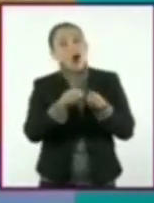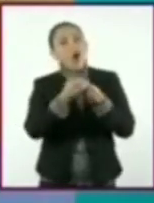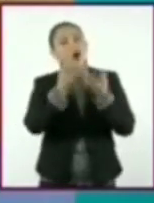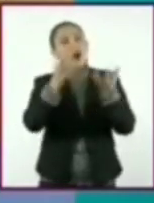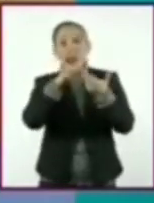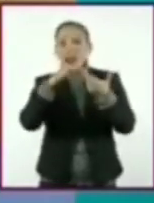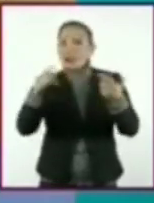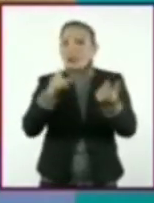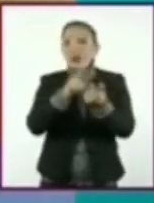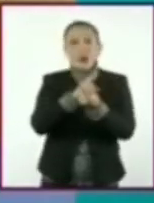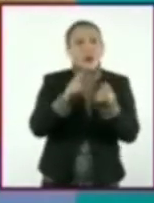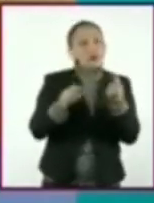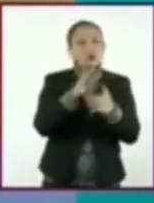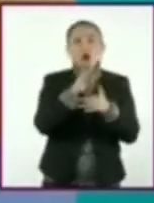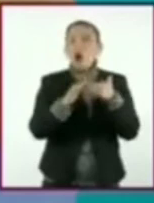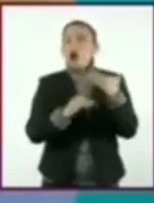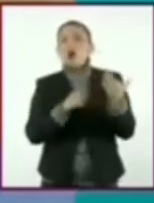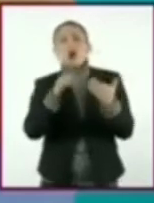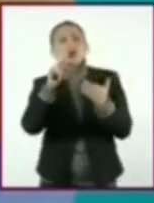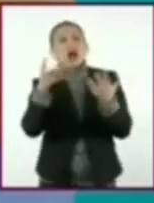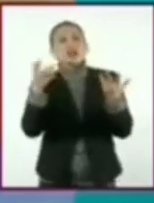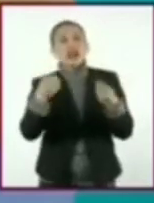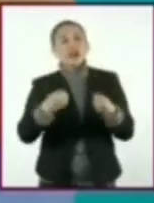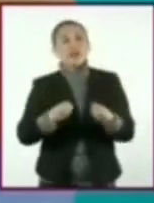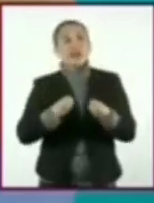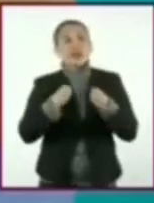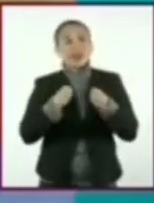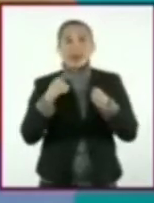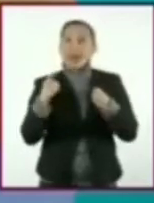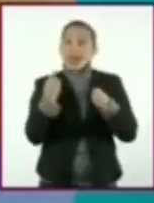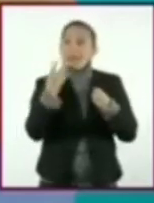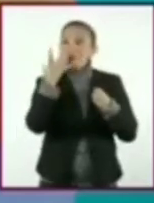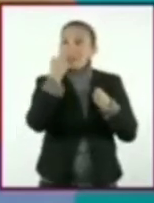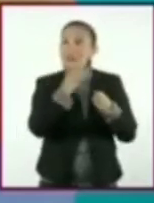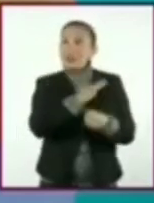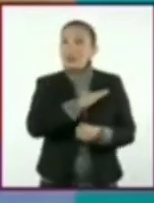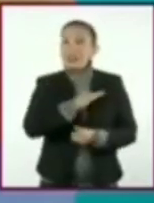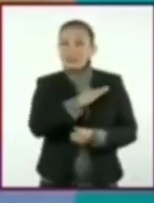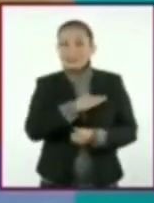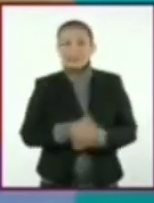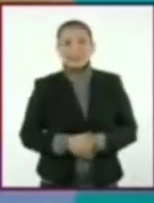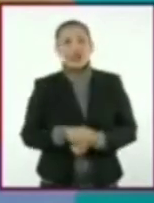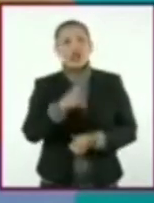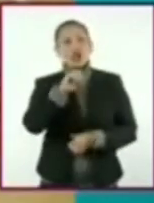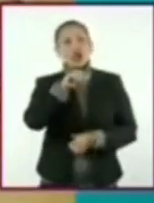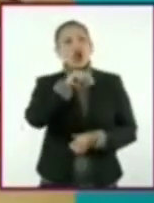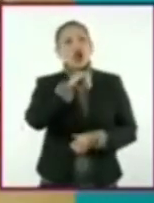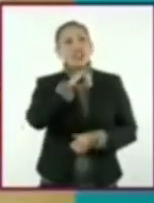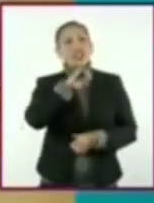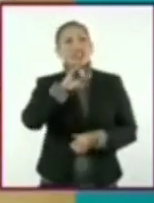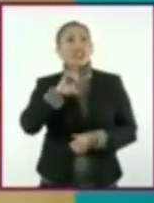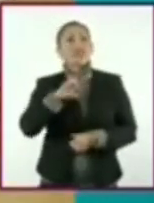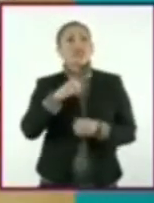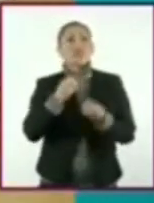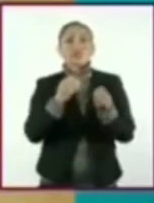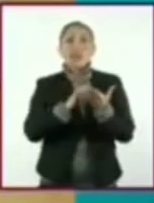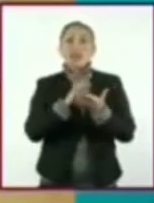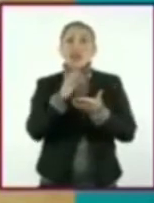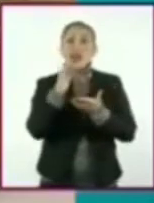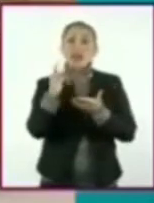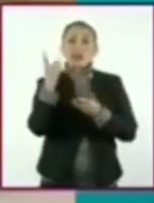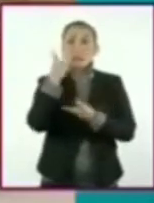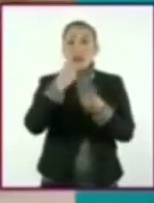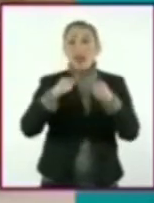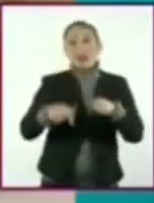tus relaciones, todo lo que hace que una vida sea bella y feliz. Connie, te agradecemos muchísimo. Gracias,